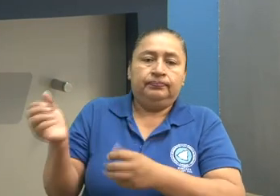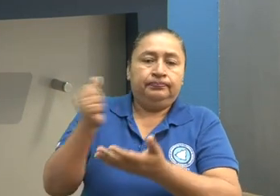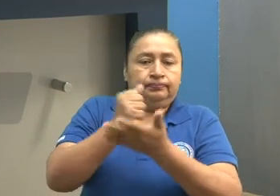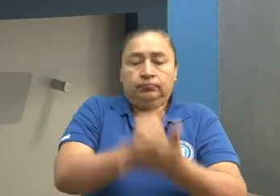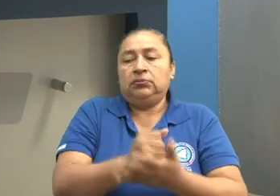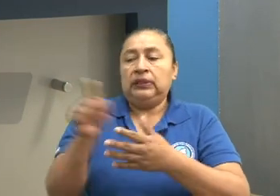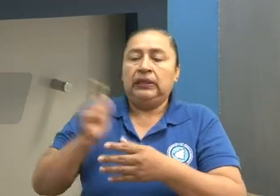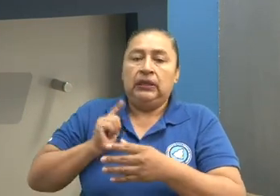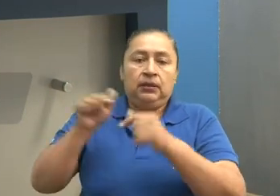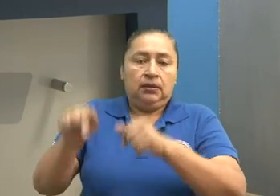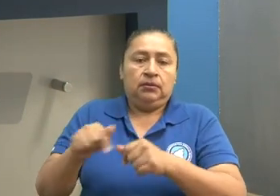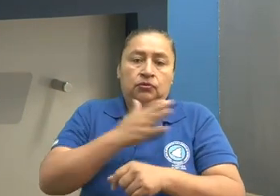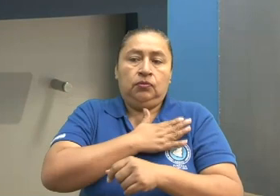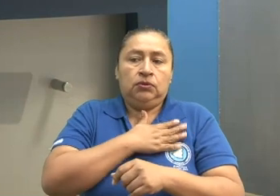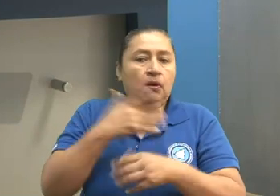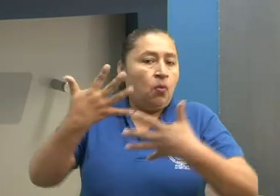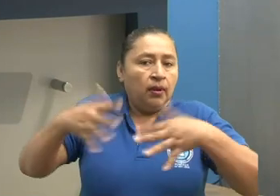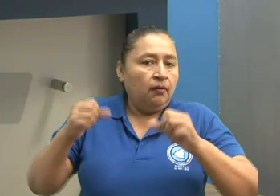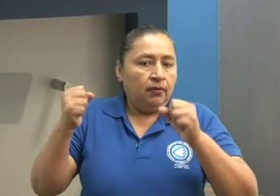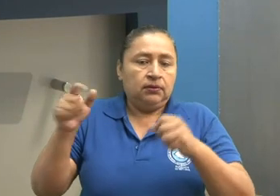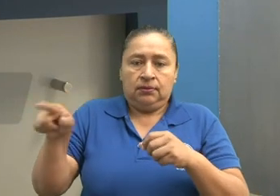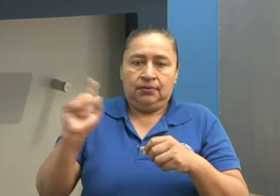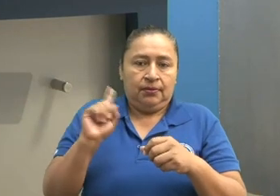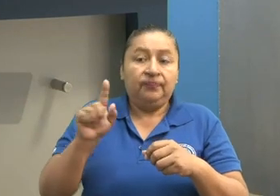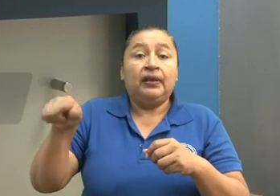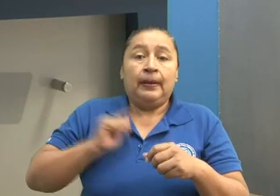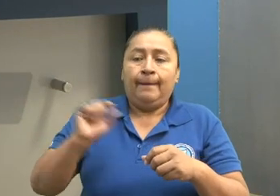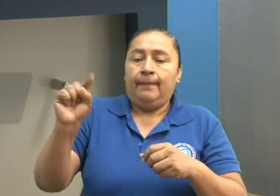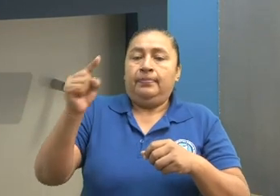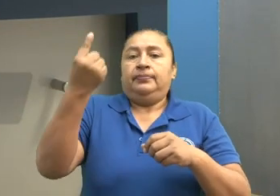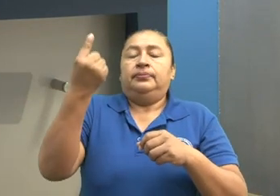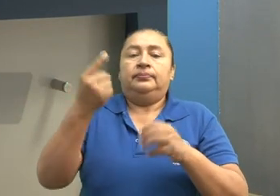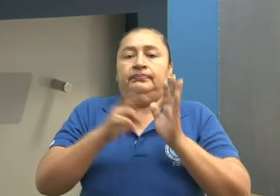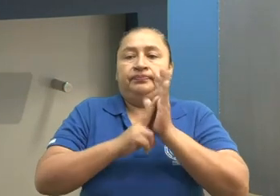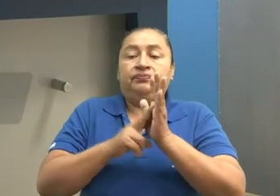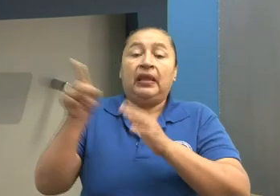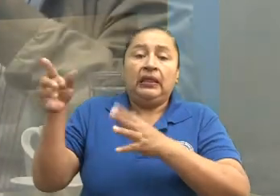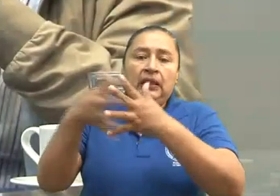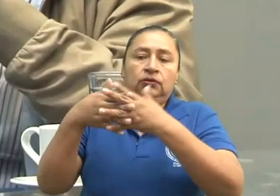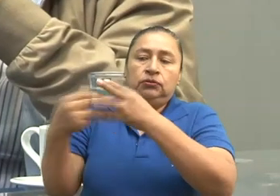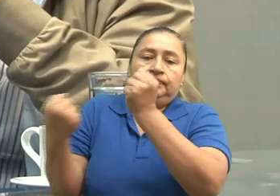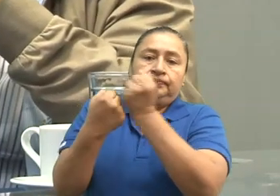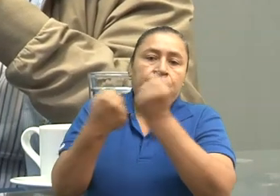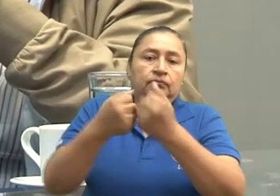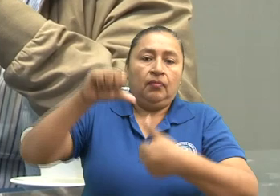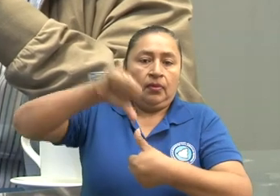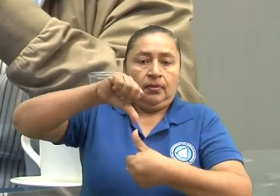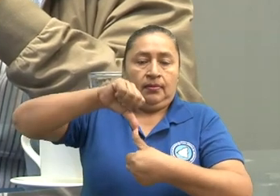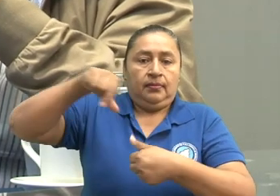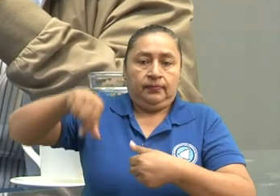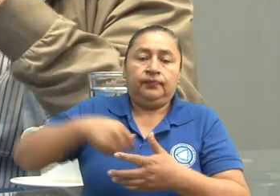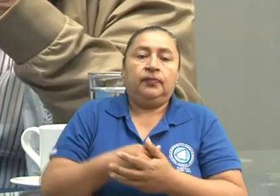dictadura somocista, que no era cualquier poder, era la principal representación de los intereses norteamericanos en Centroamérica,